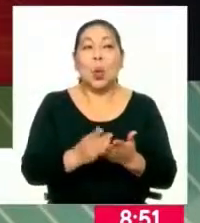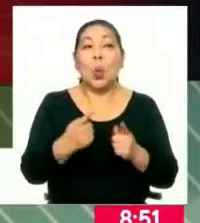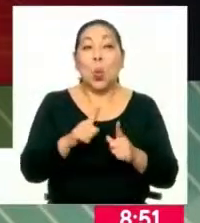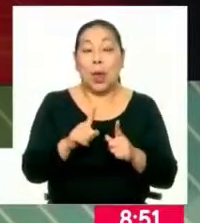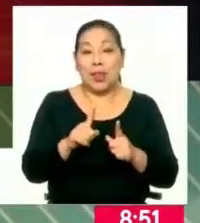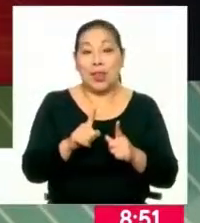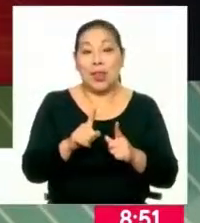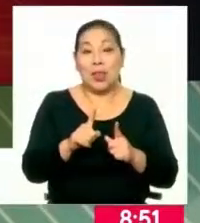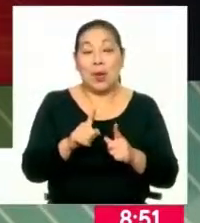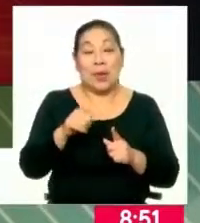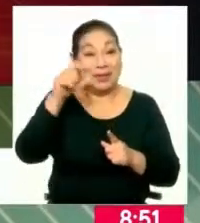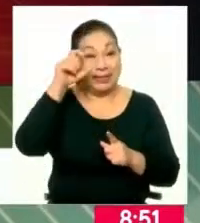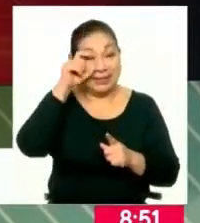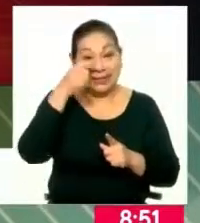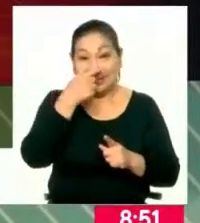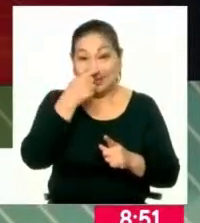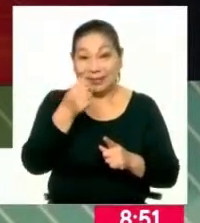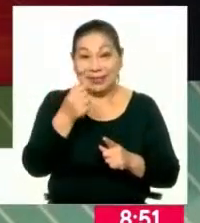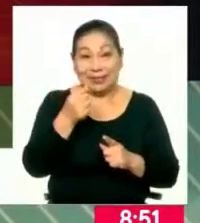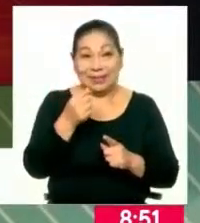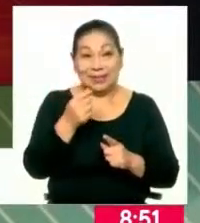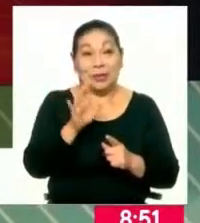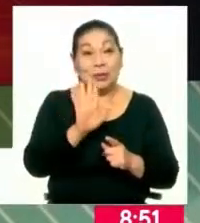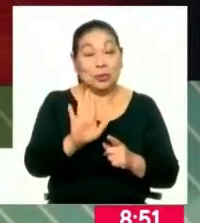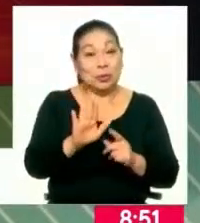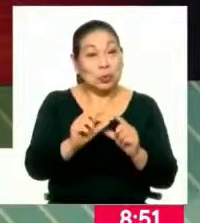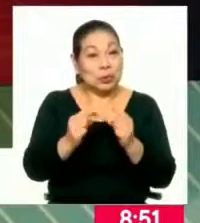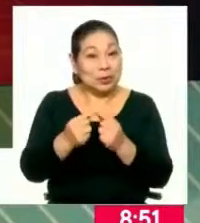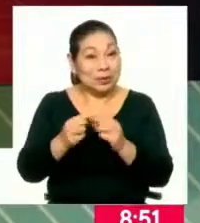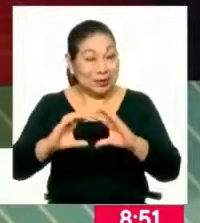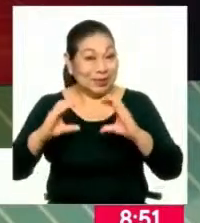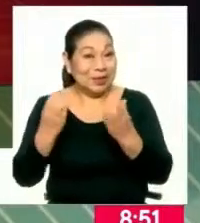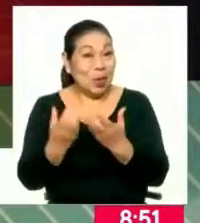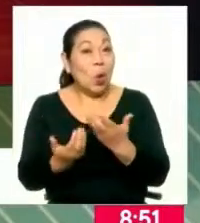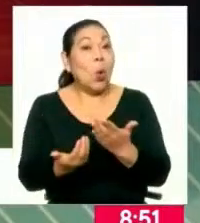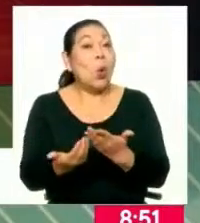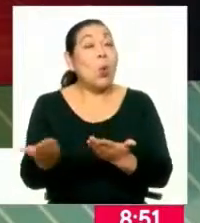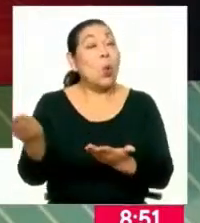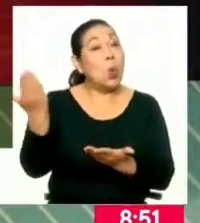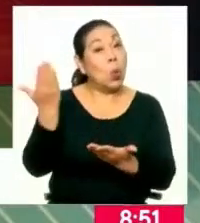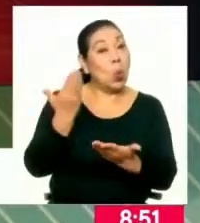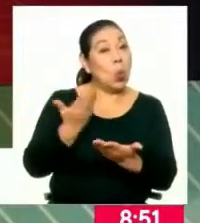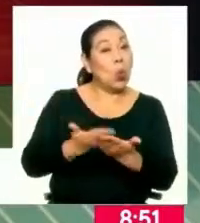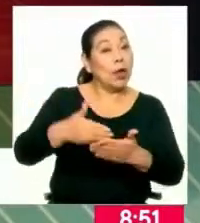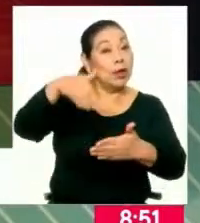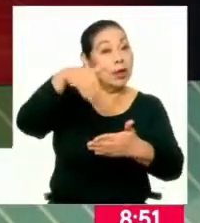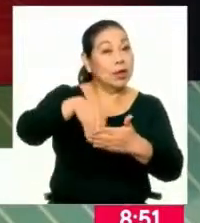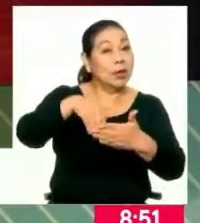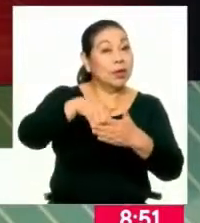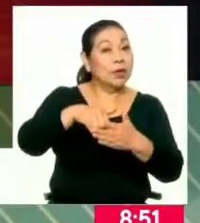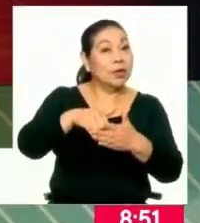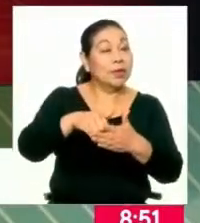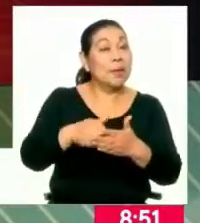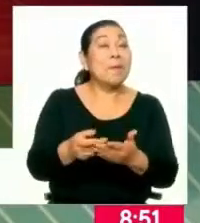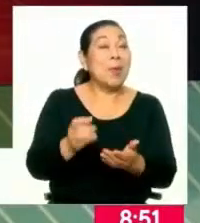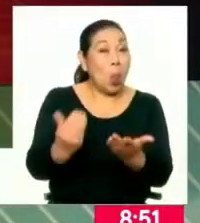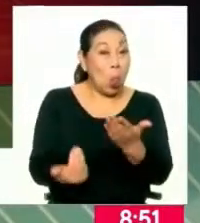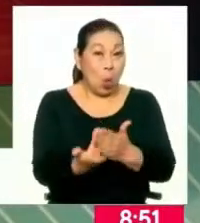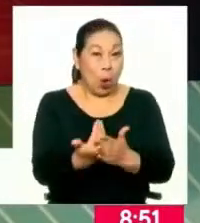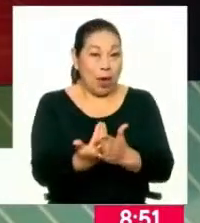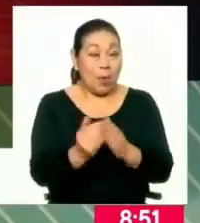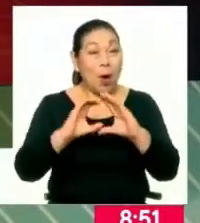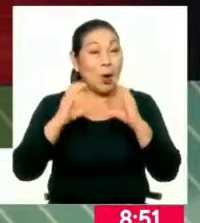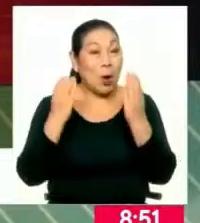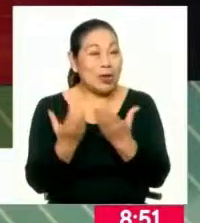cuando Vizcarra disuelve el Parlamento, convoca a la elección de un Congreso complementario.